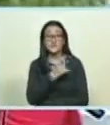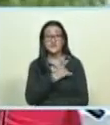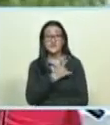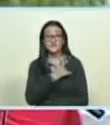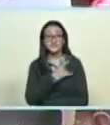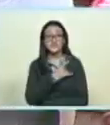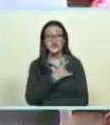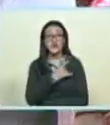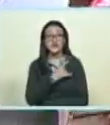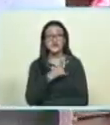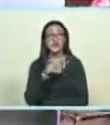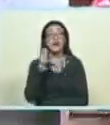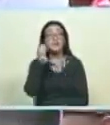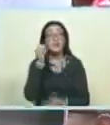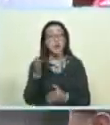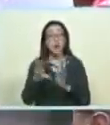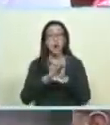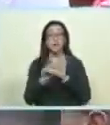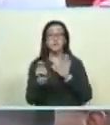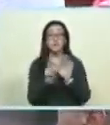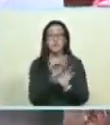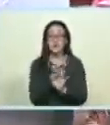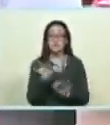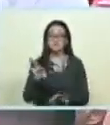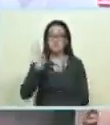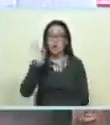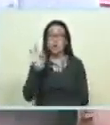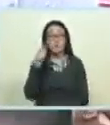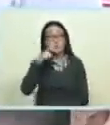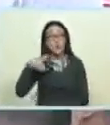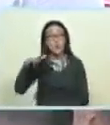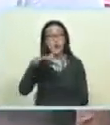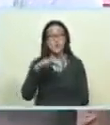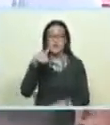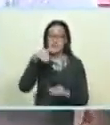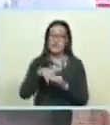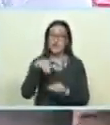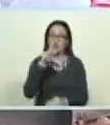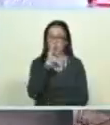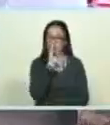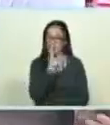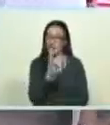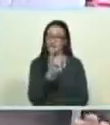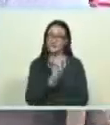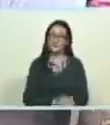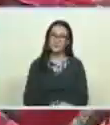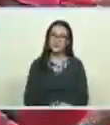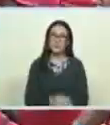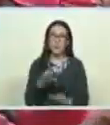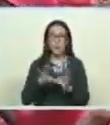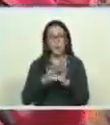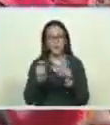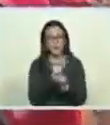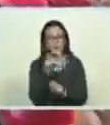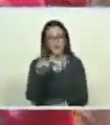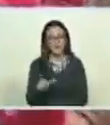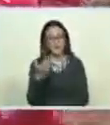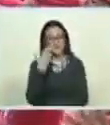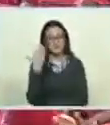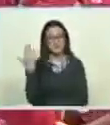es constituyente, electa por el pueblo en voto directo, universal y secreto, constituyente,